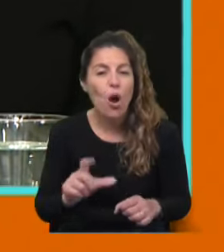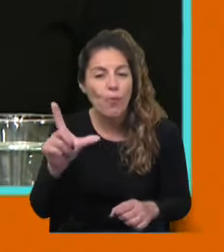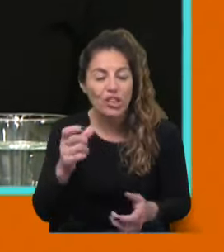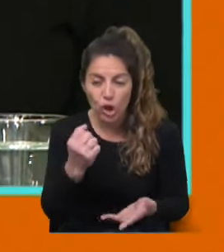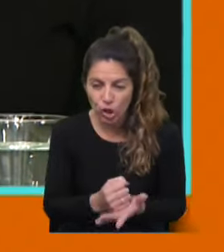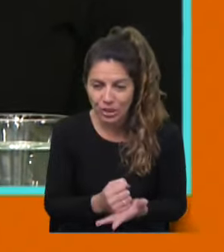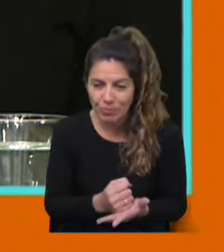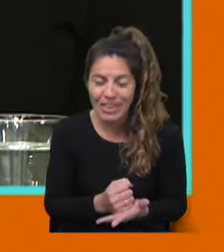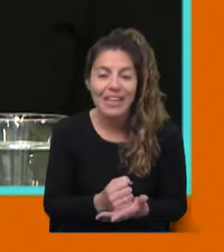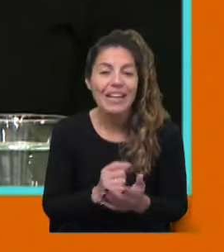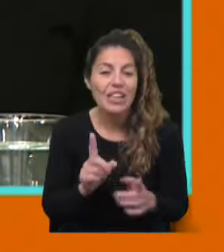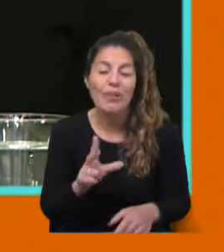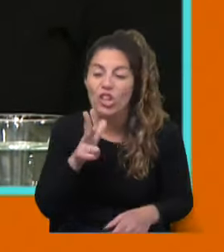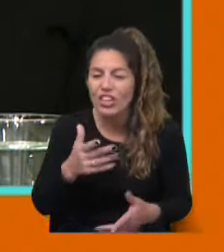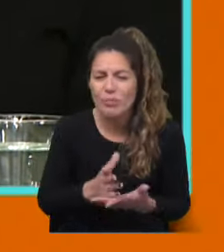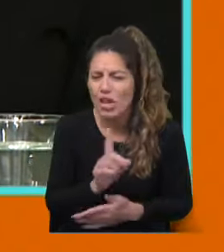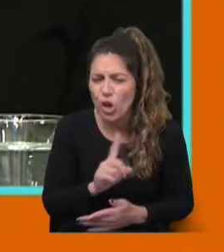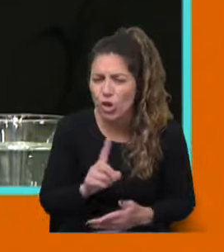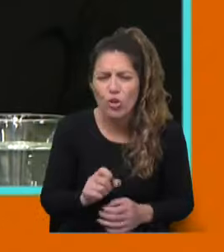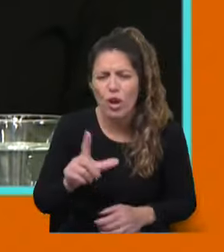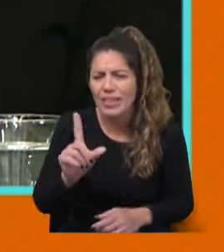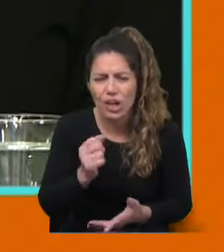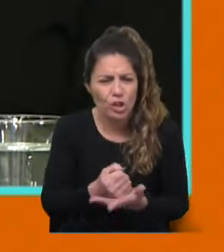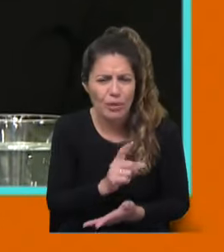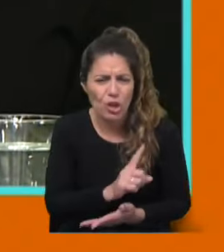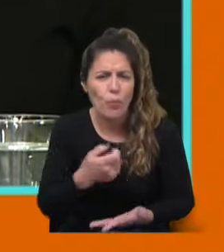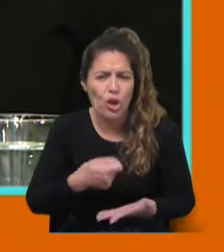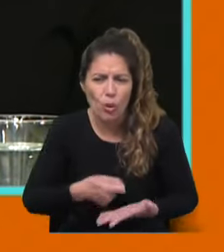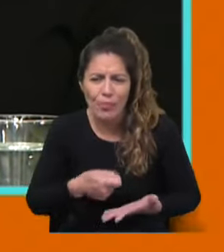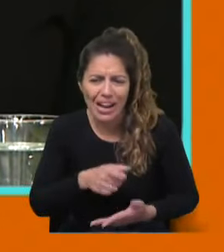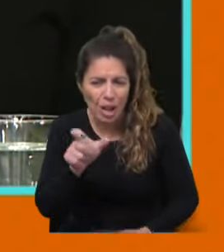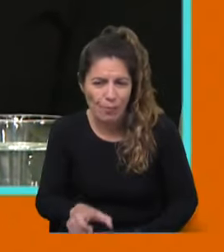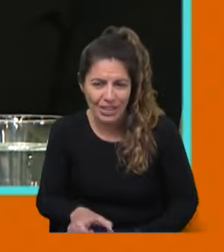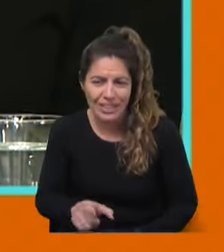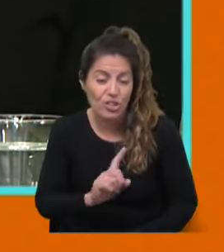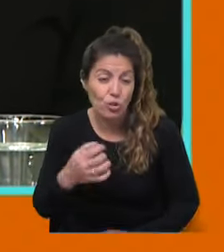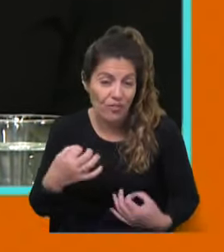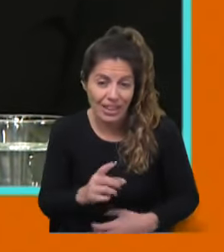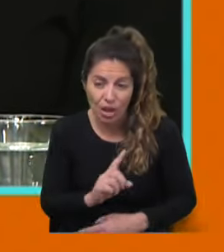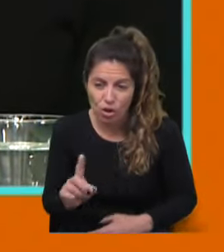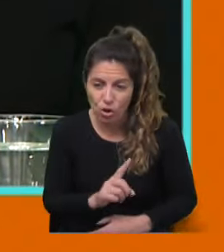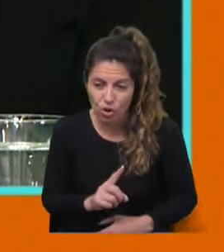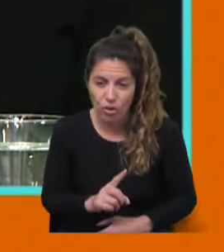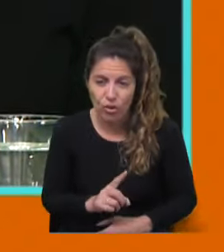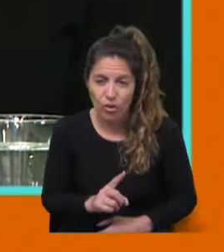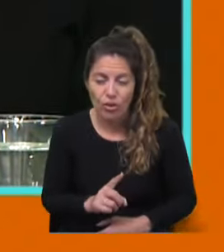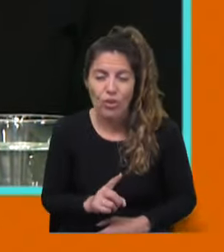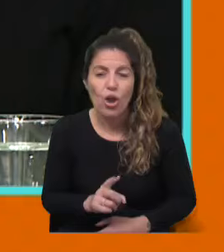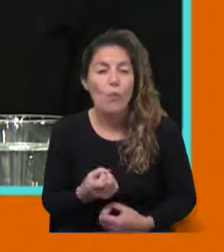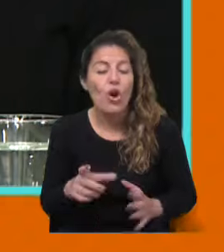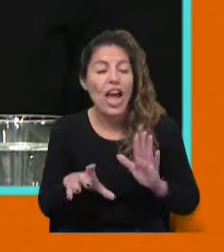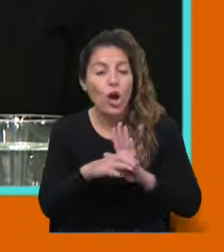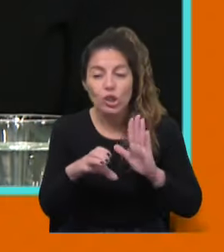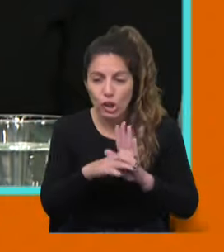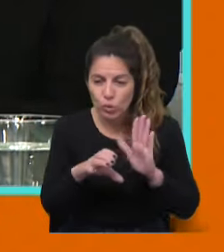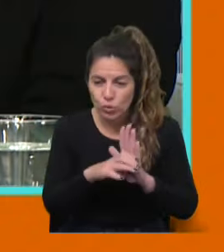timbres, que también nos dijeron siempre, no hay que aumentar los timbres porque lo paga la gente. Y eso no es así. Está por la